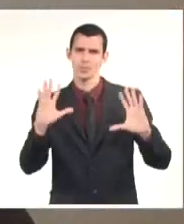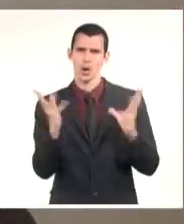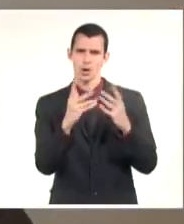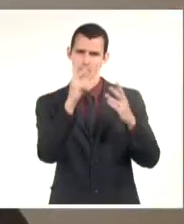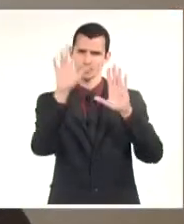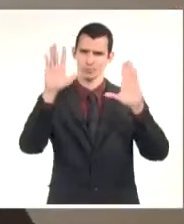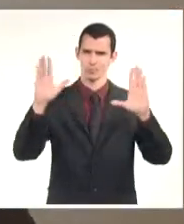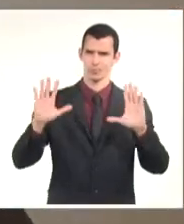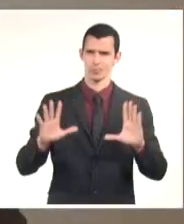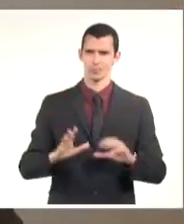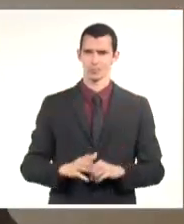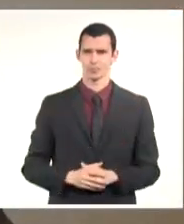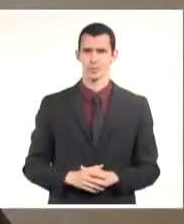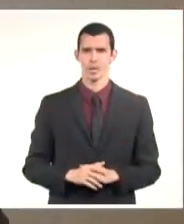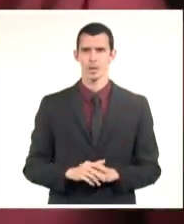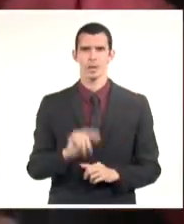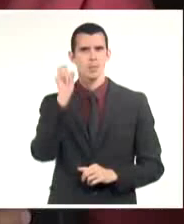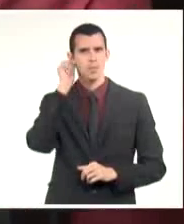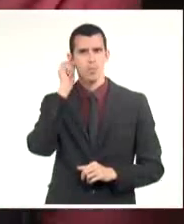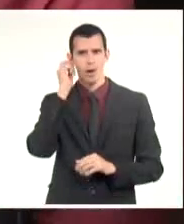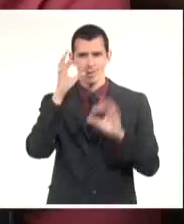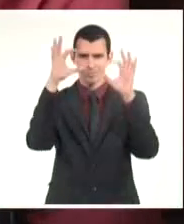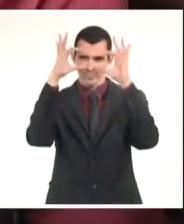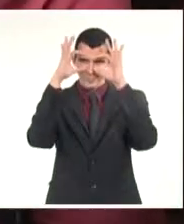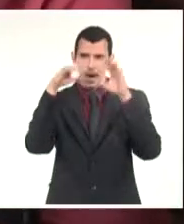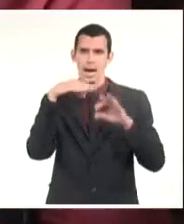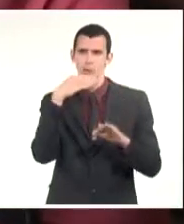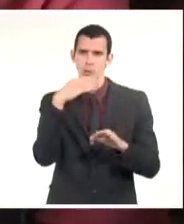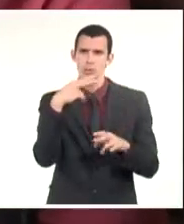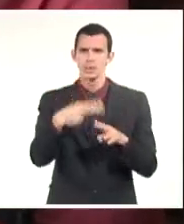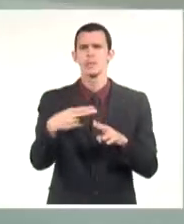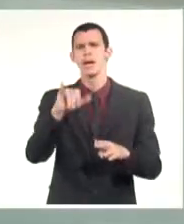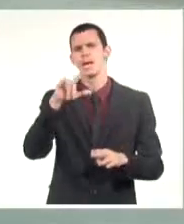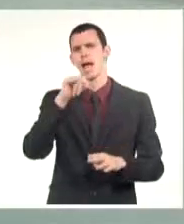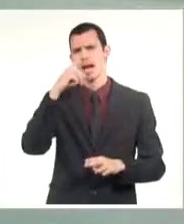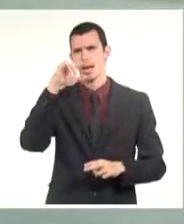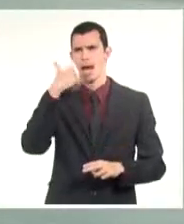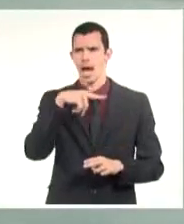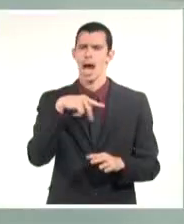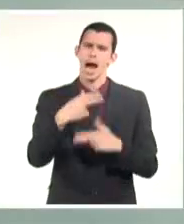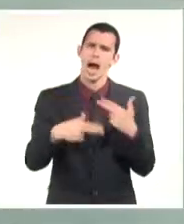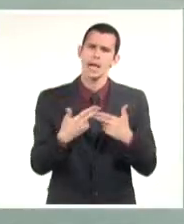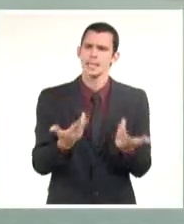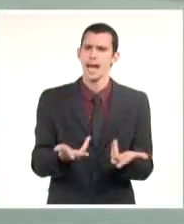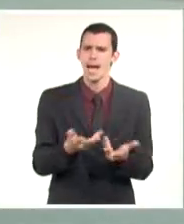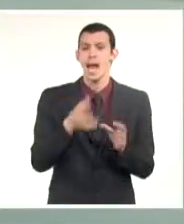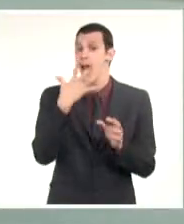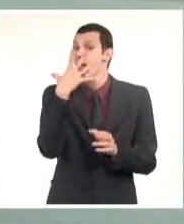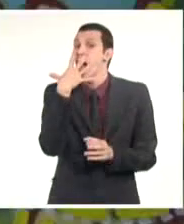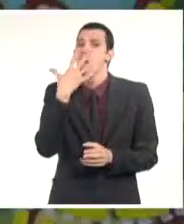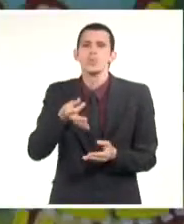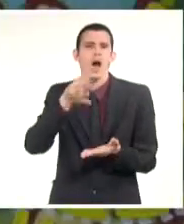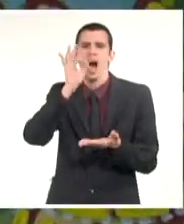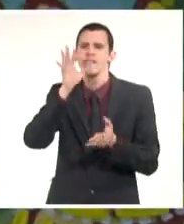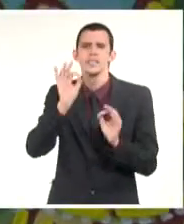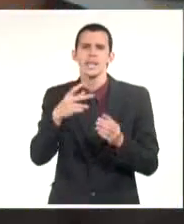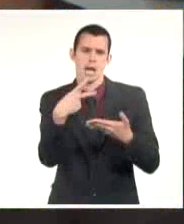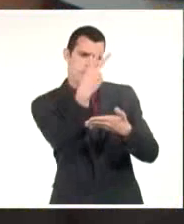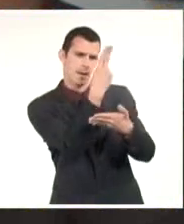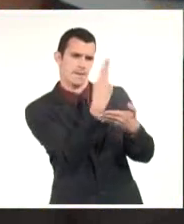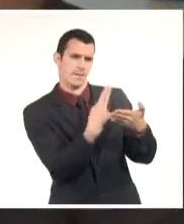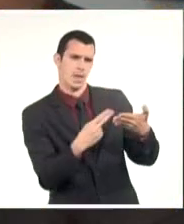artista visual Iliana Sánchez fusiona la ciudad, la literatura y el café en su muestra titulada Buen